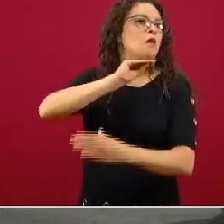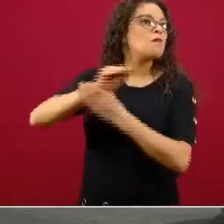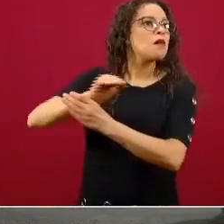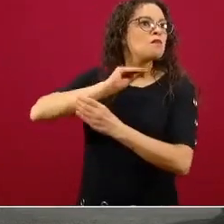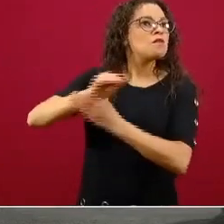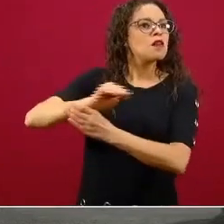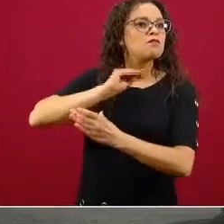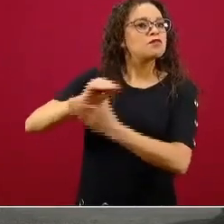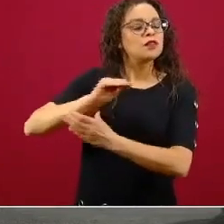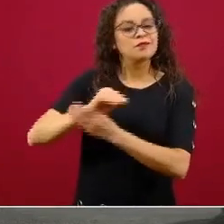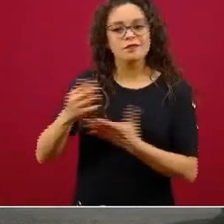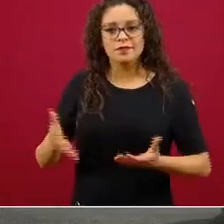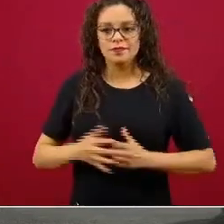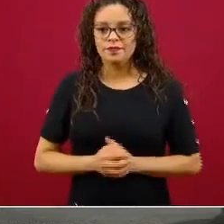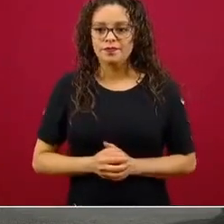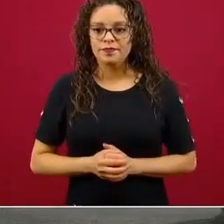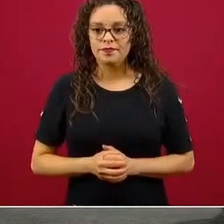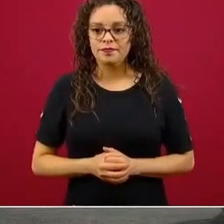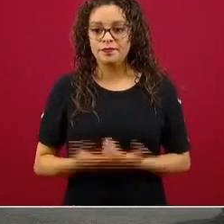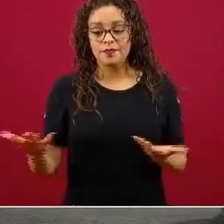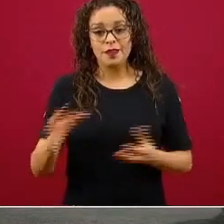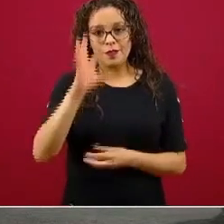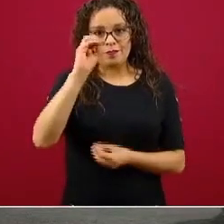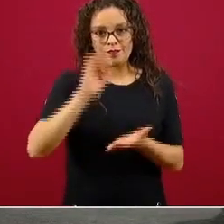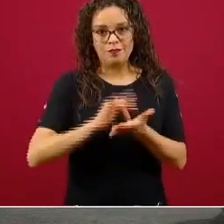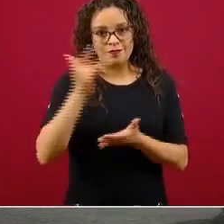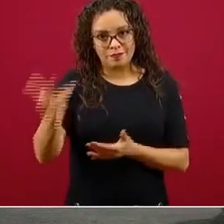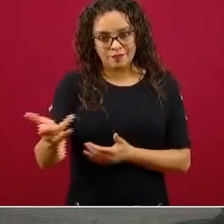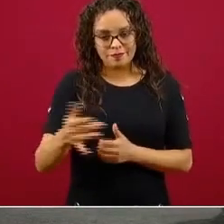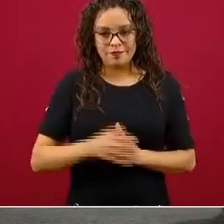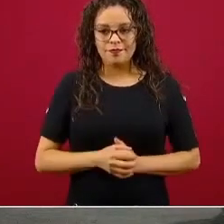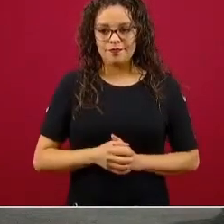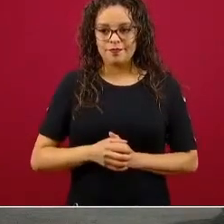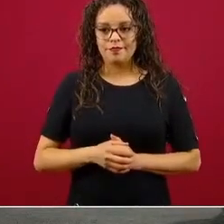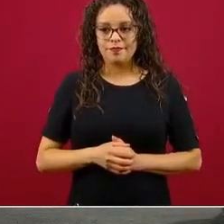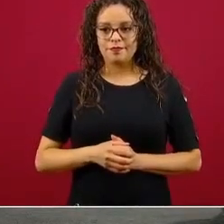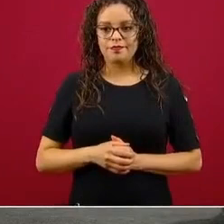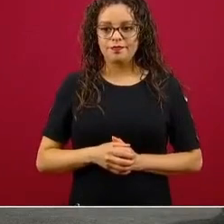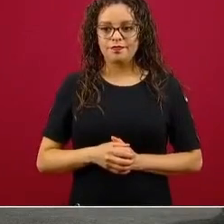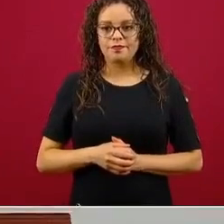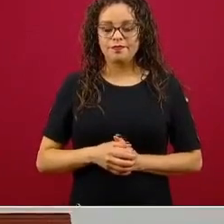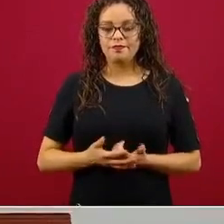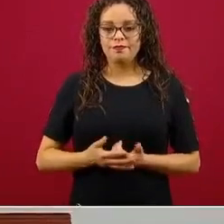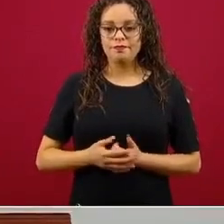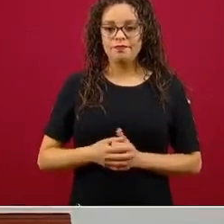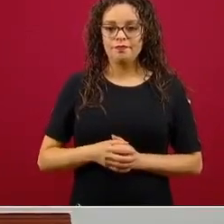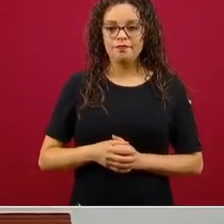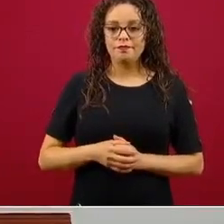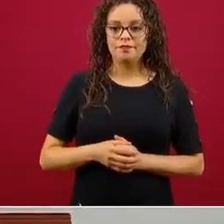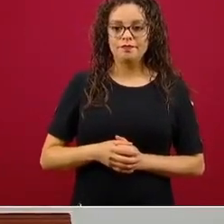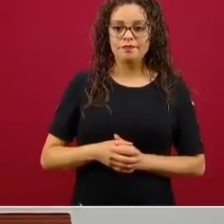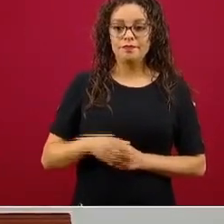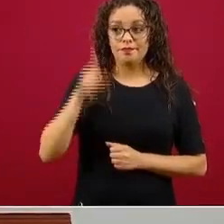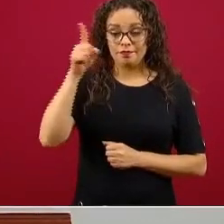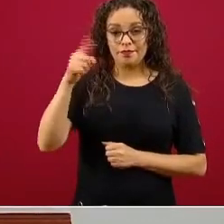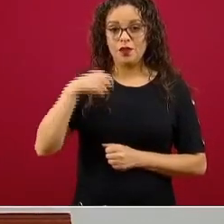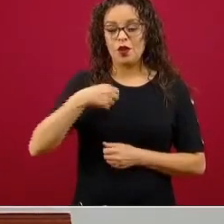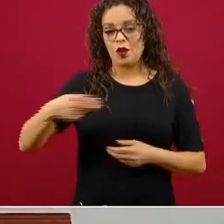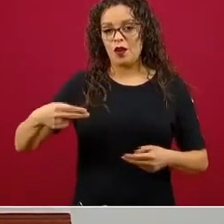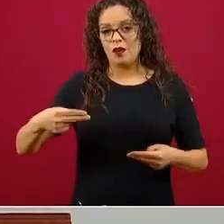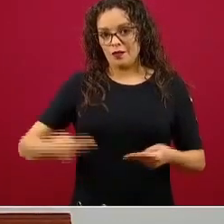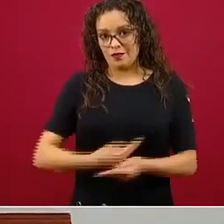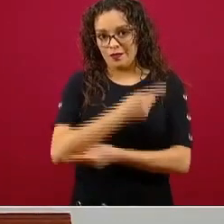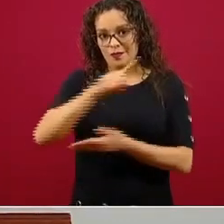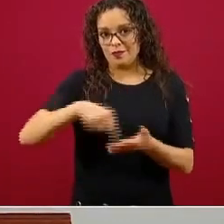un saludo con muchísimo gusto, porque además es mi estado de nacimiento, mi ciudad de nacimiento es León,